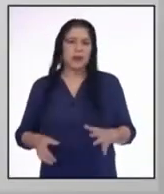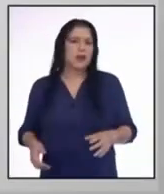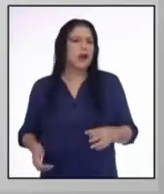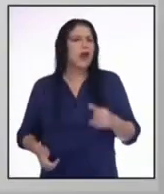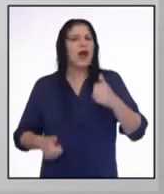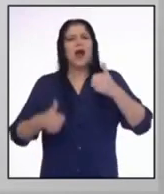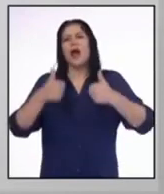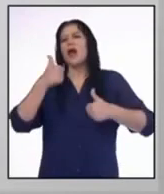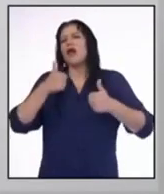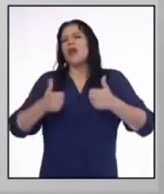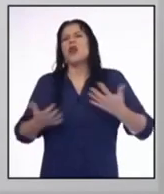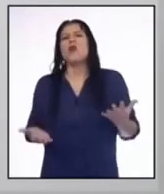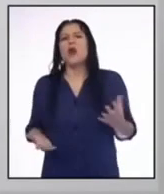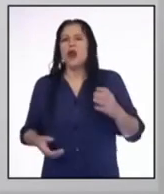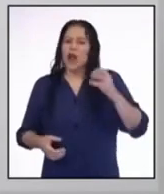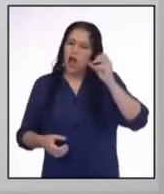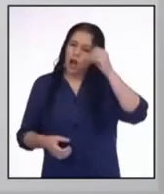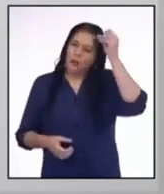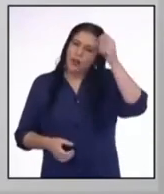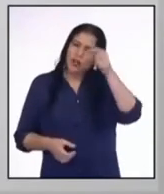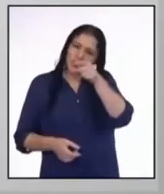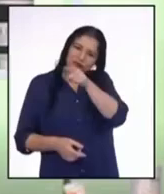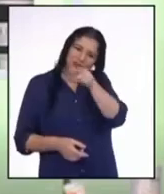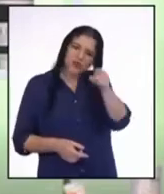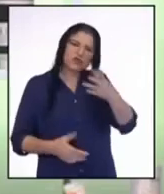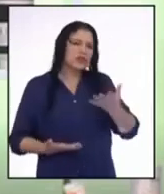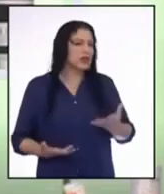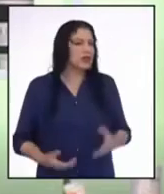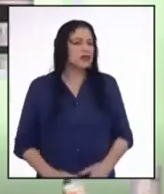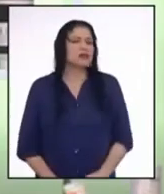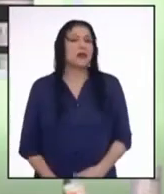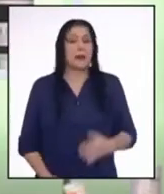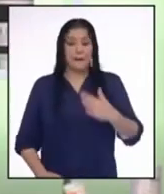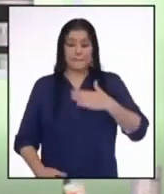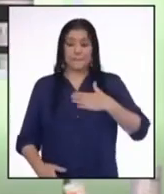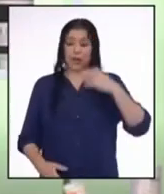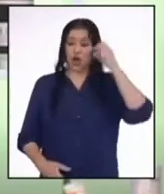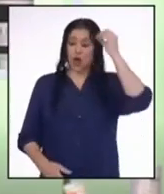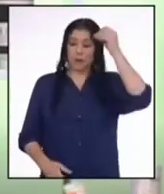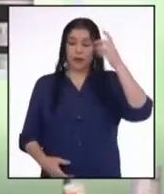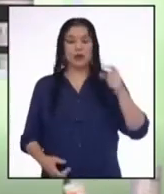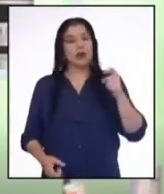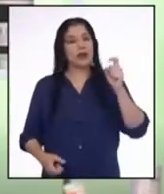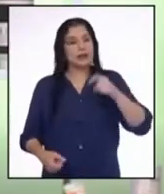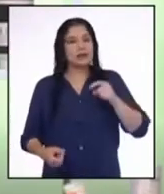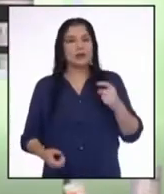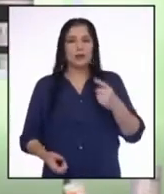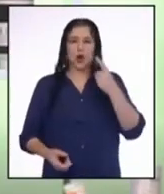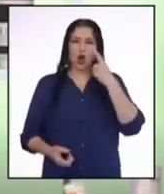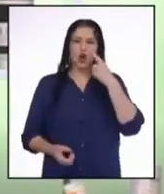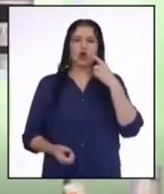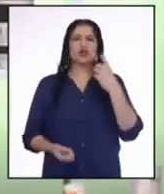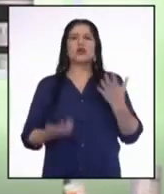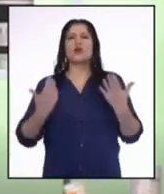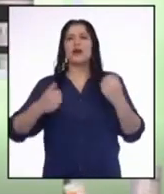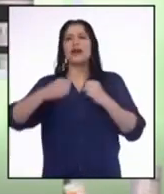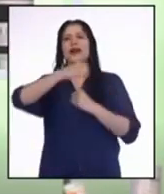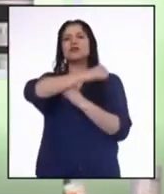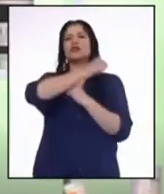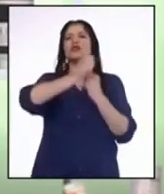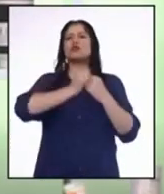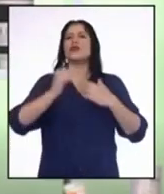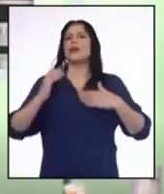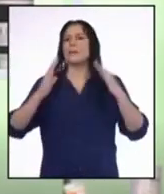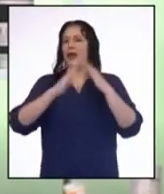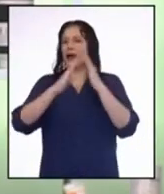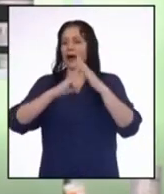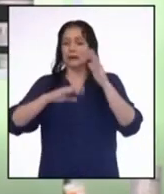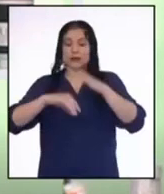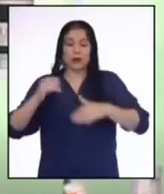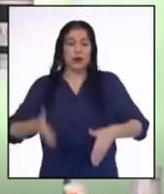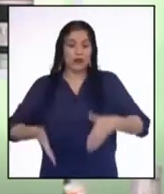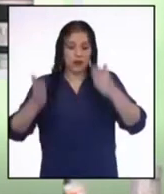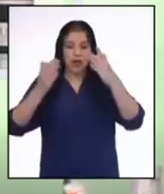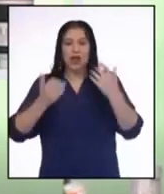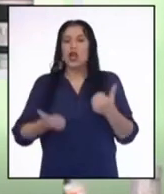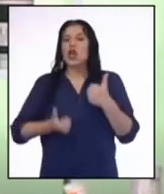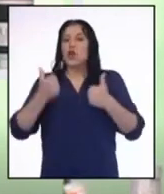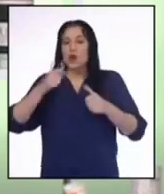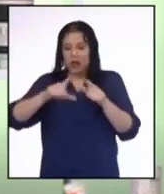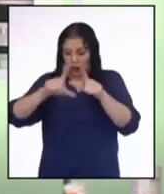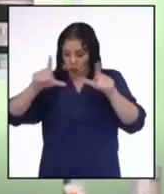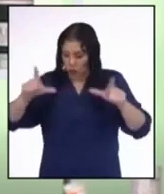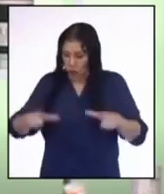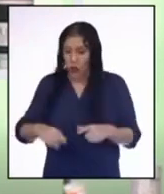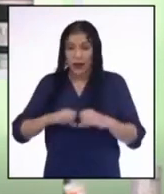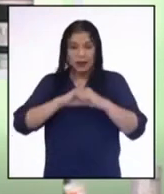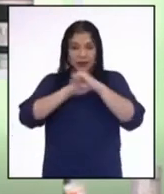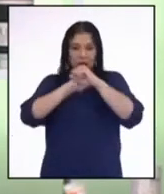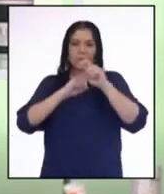¿Y cuál sería la opinión de ustedes? Mi opinión es que debemos conocer la estructura de nuestra casa o edificio y los lugares seguros que